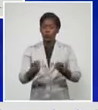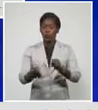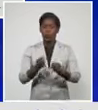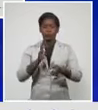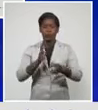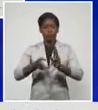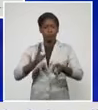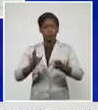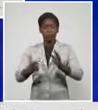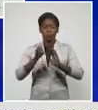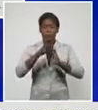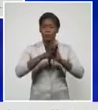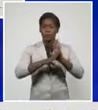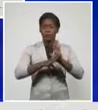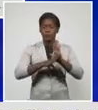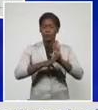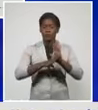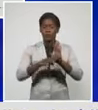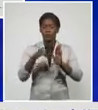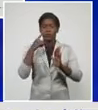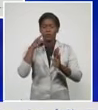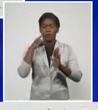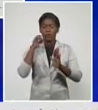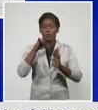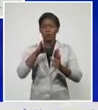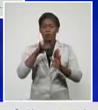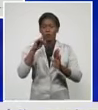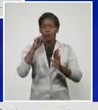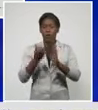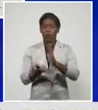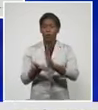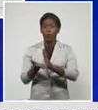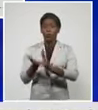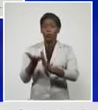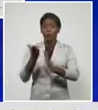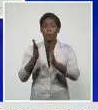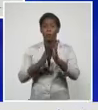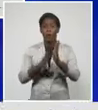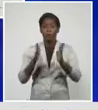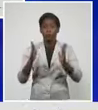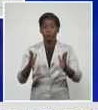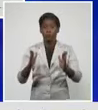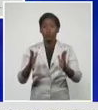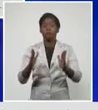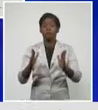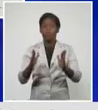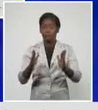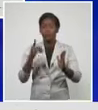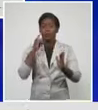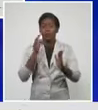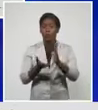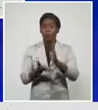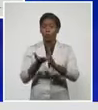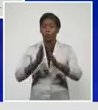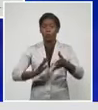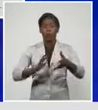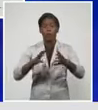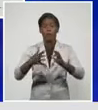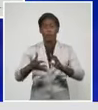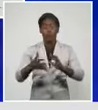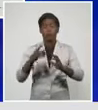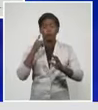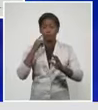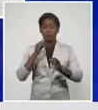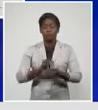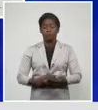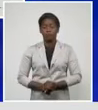pero que se logre quedar por debajo de febrero, que ya había sido el mes de más alta tasa de incidencia.